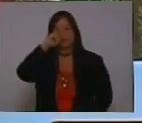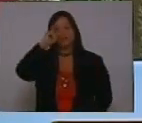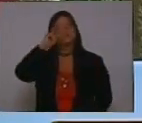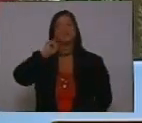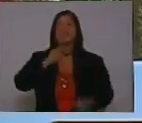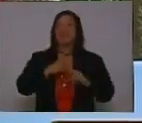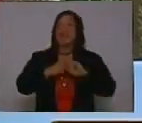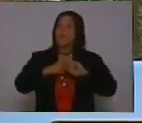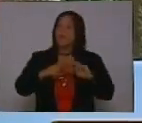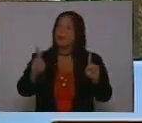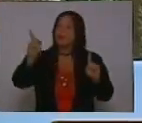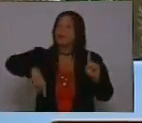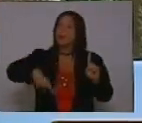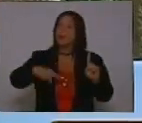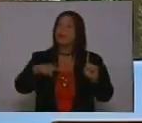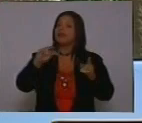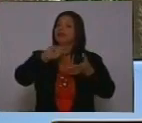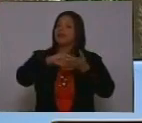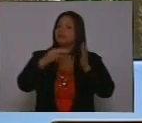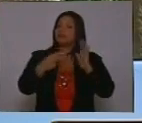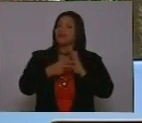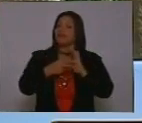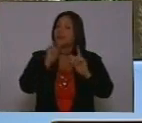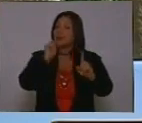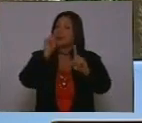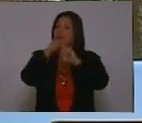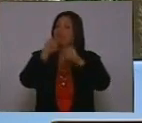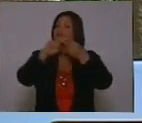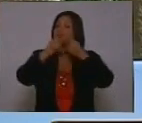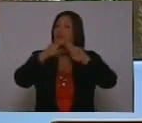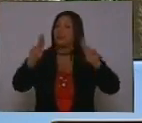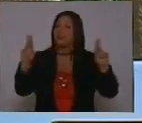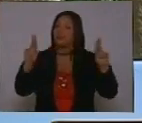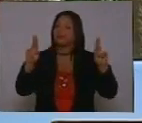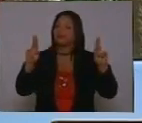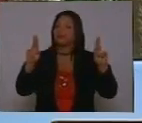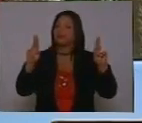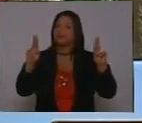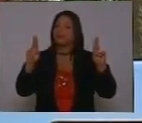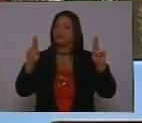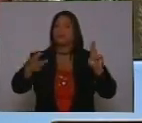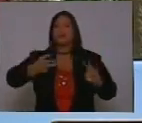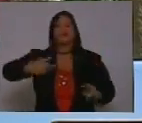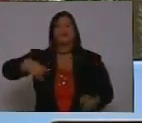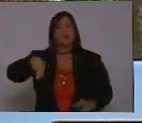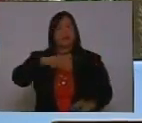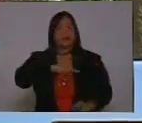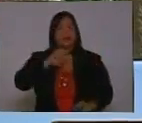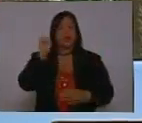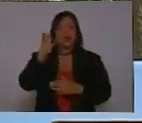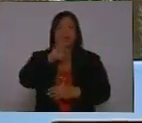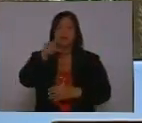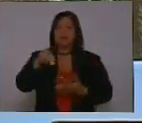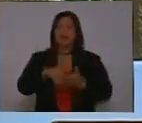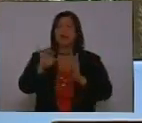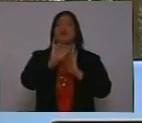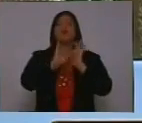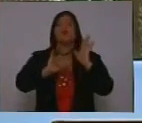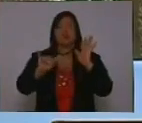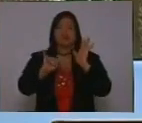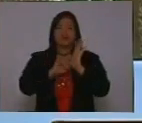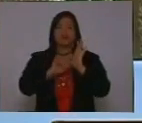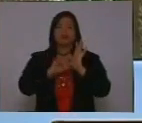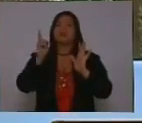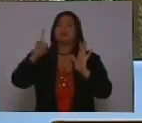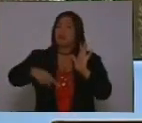Pero esto también debe canalizar hacia la paz. Y nosotros desde la Asamblea Nacional Constituyente